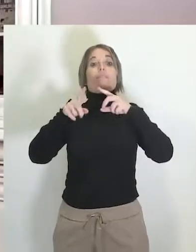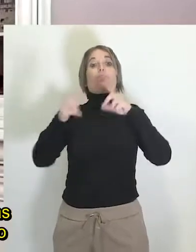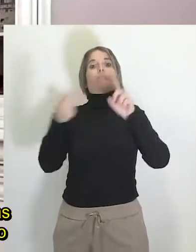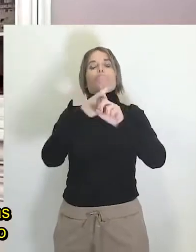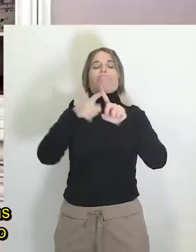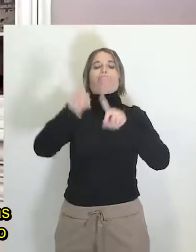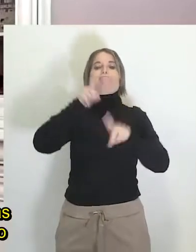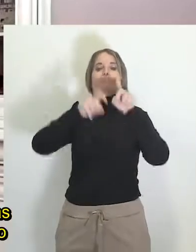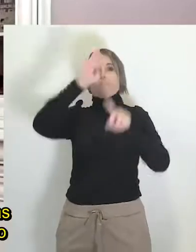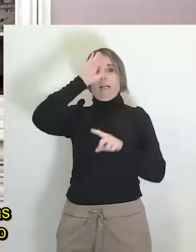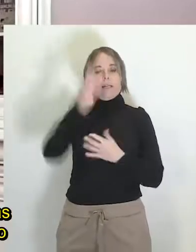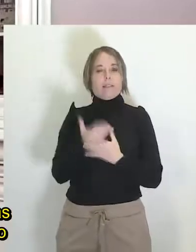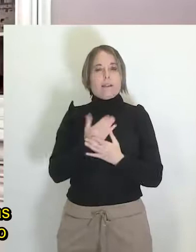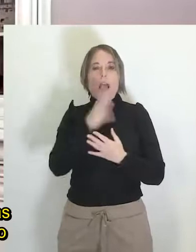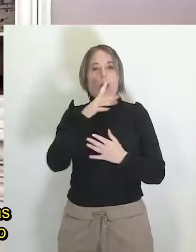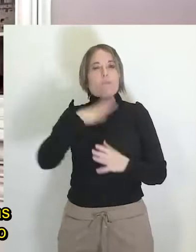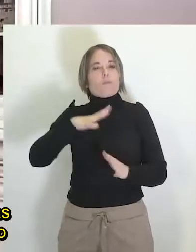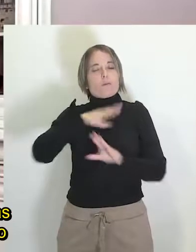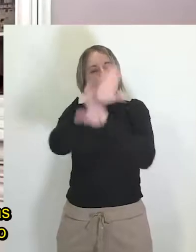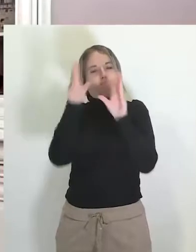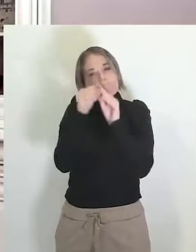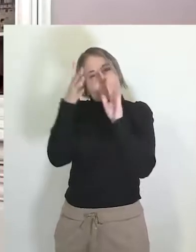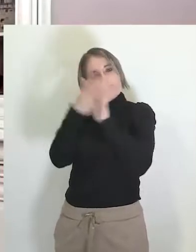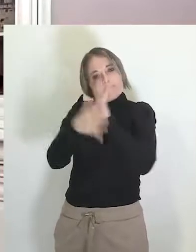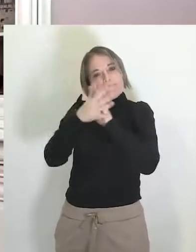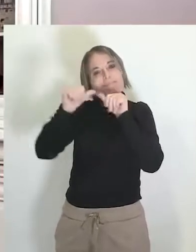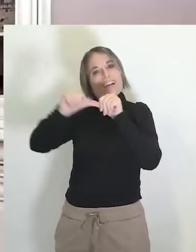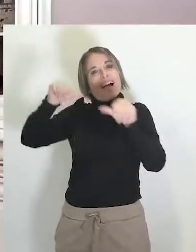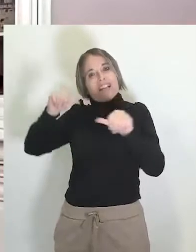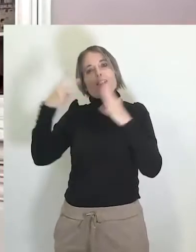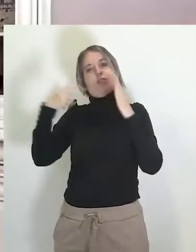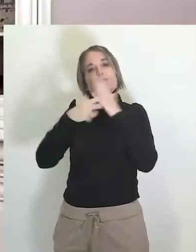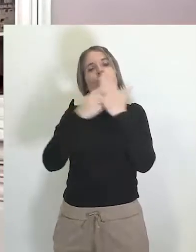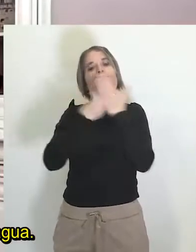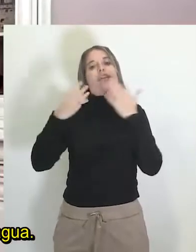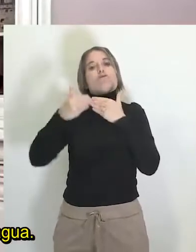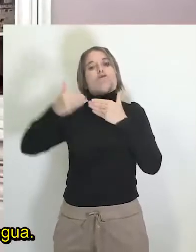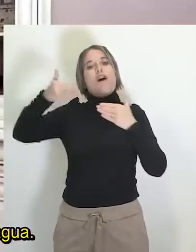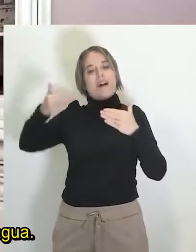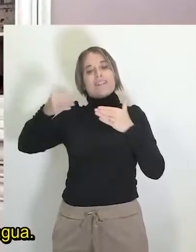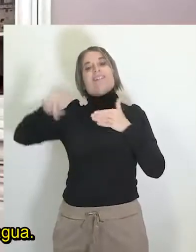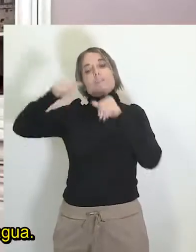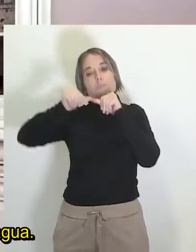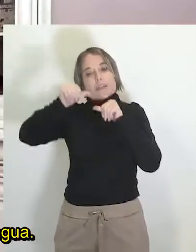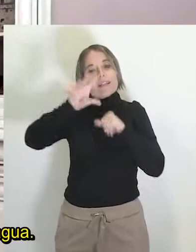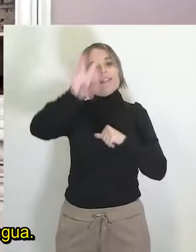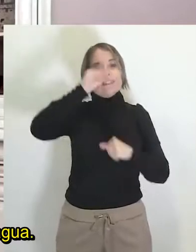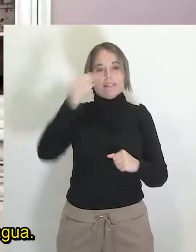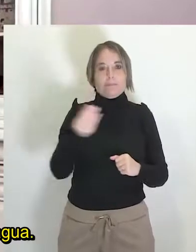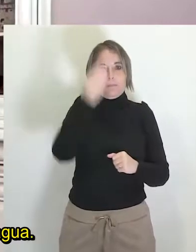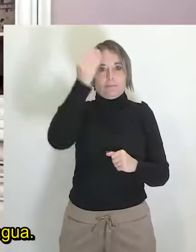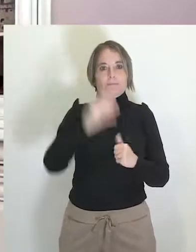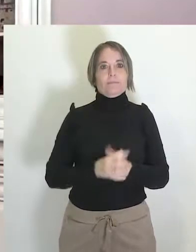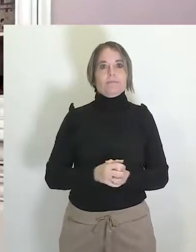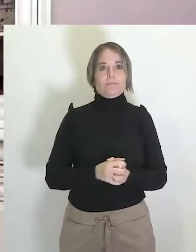Me gustaría que nos situaras, a las que te estamos viendo, en ese previo al 2018 para entender luego bien qué es lo que está sucediendo en